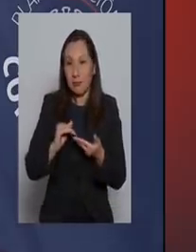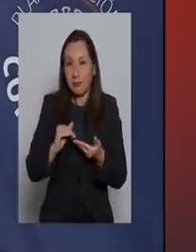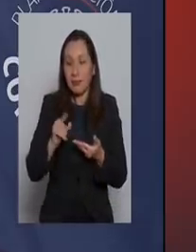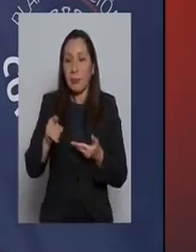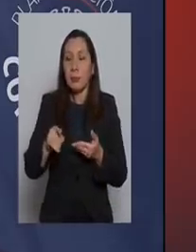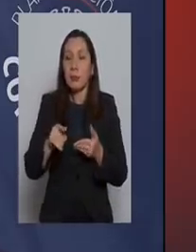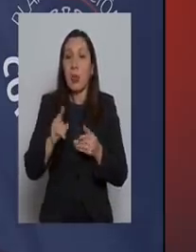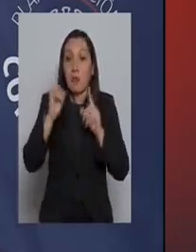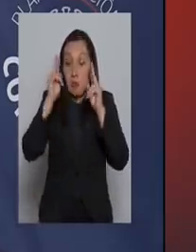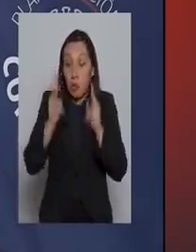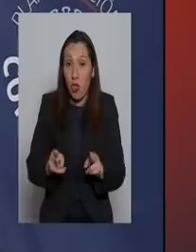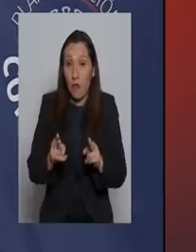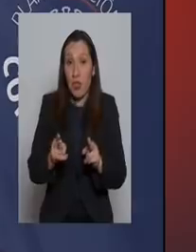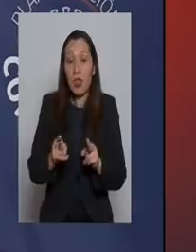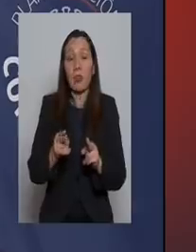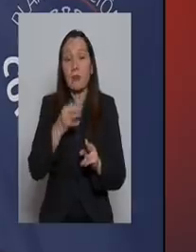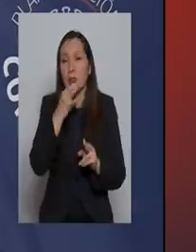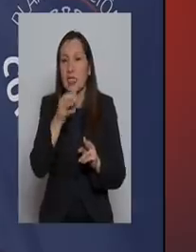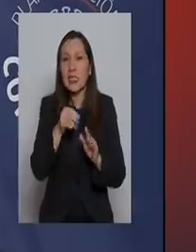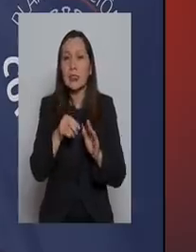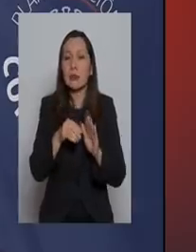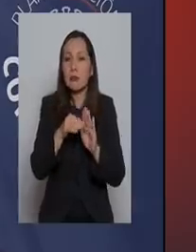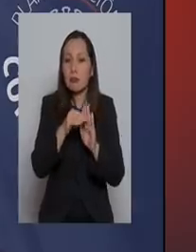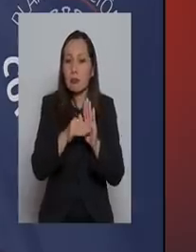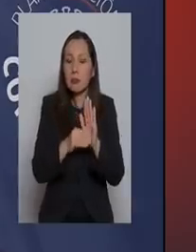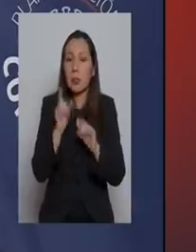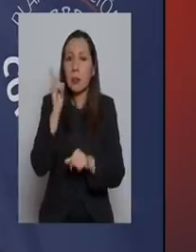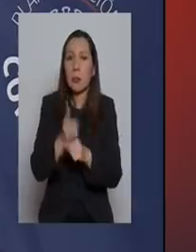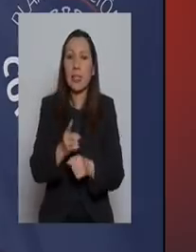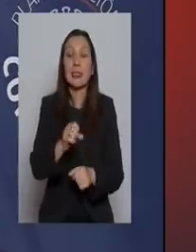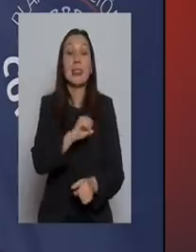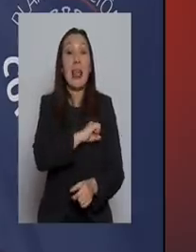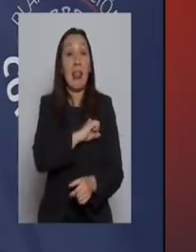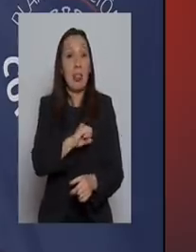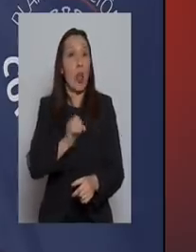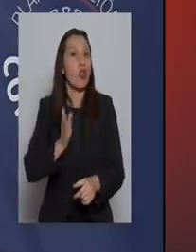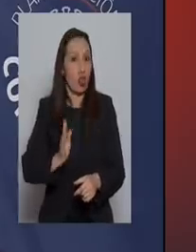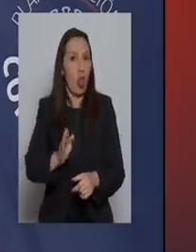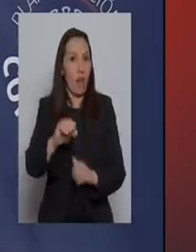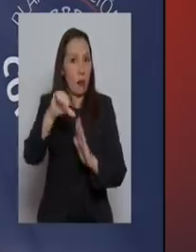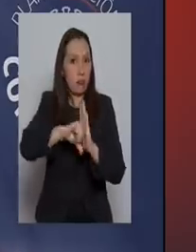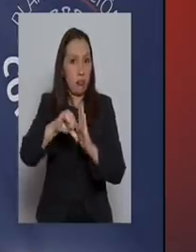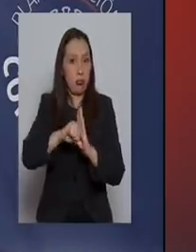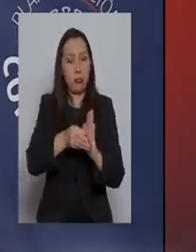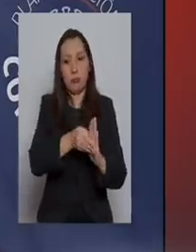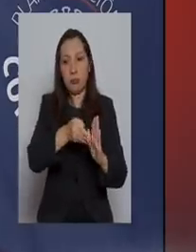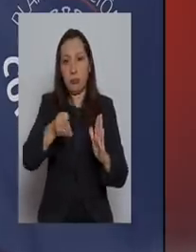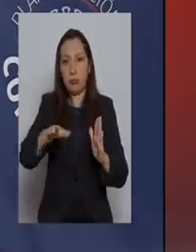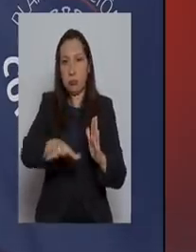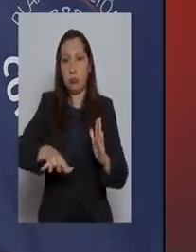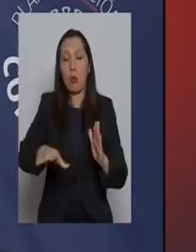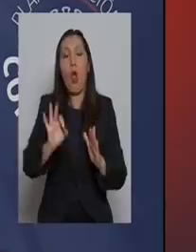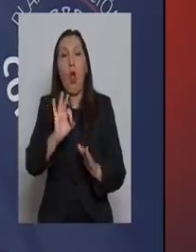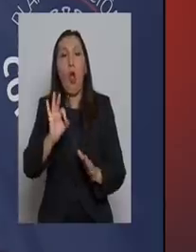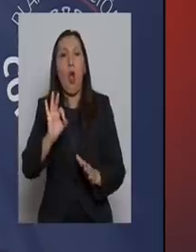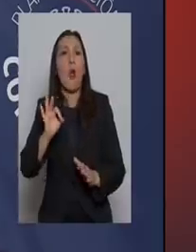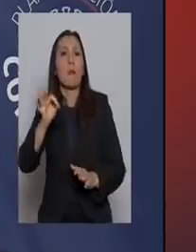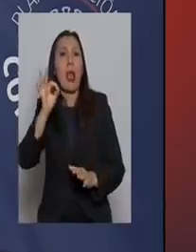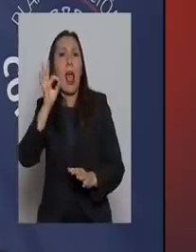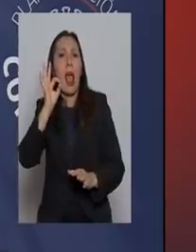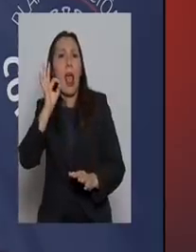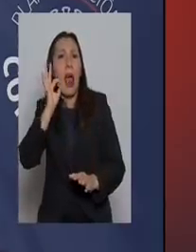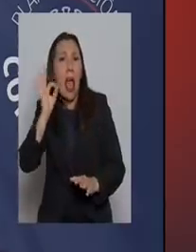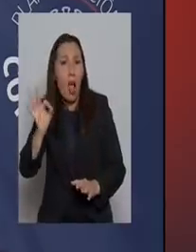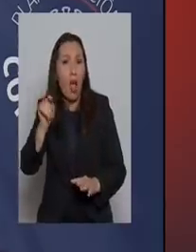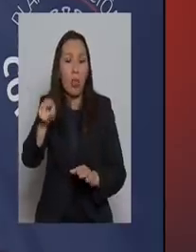Las medidas de restricción, voy a decir, la comuna de Santiago se mantiene en cuarentena en tal sector, o la comuna de Las Condes,